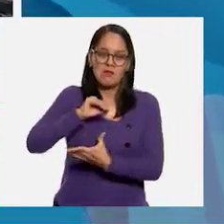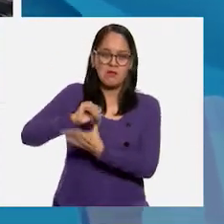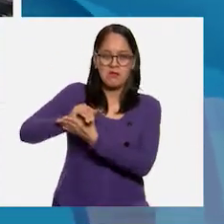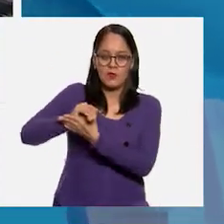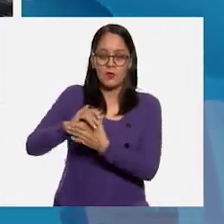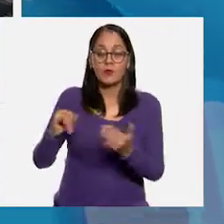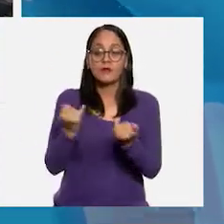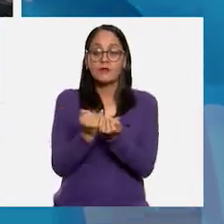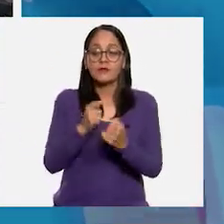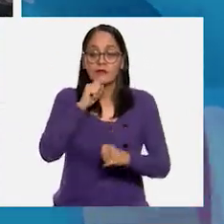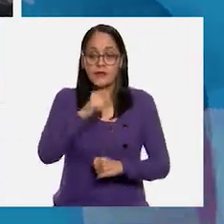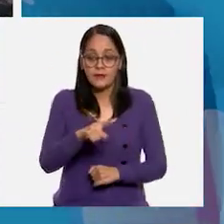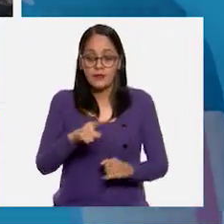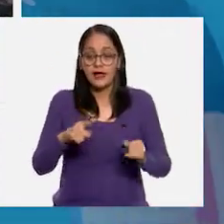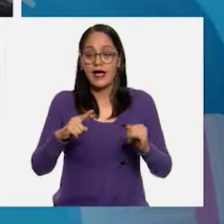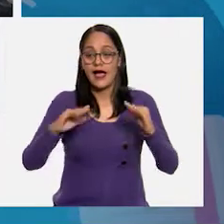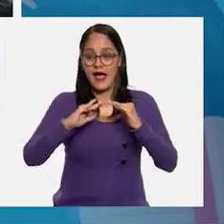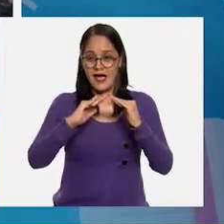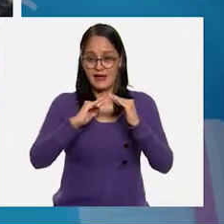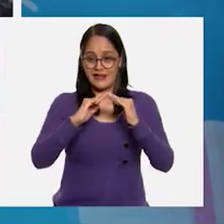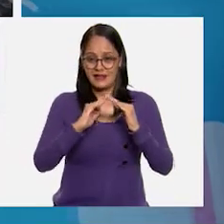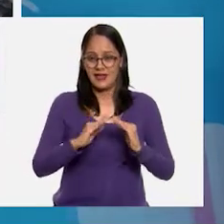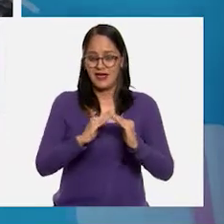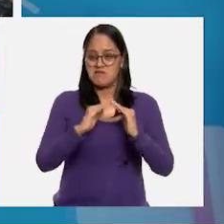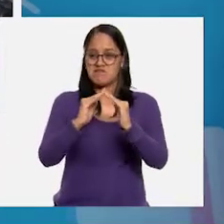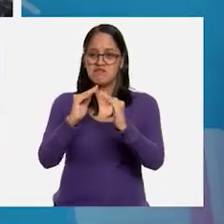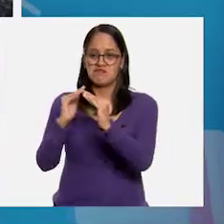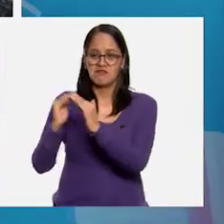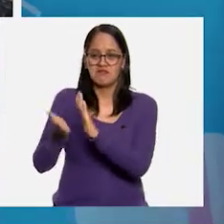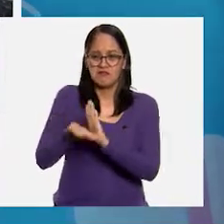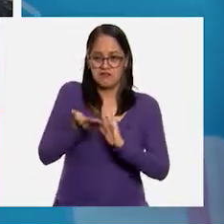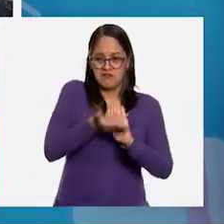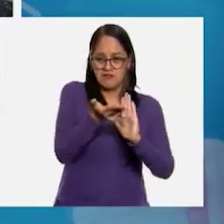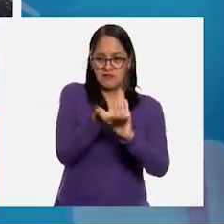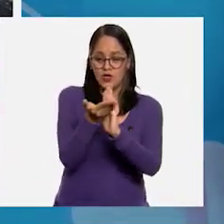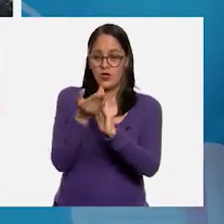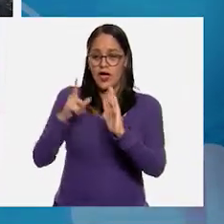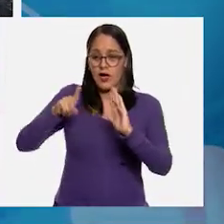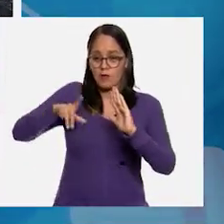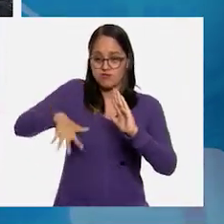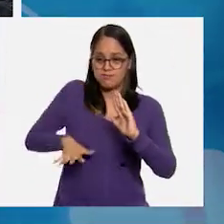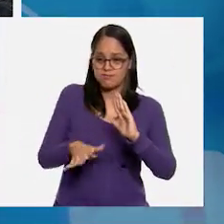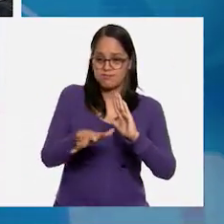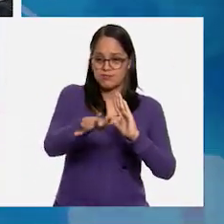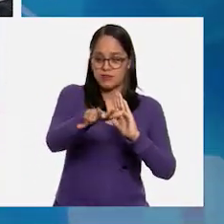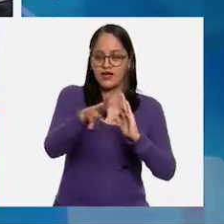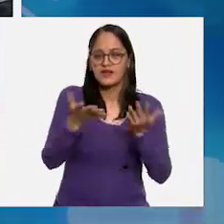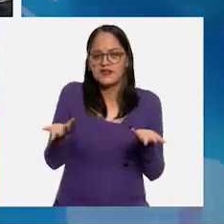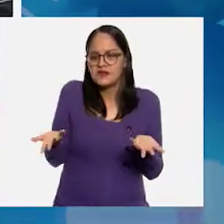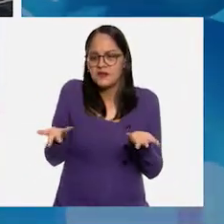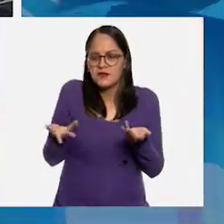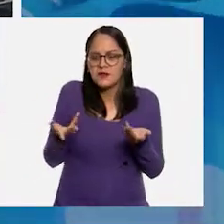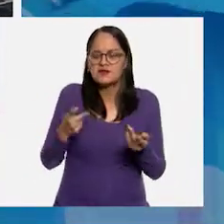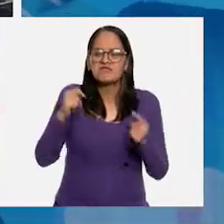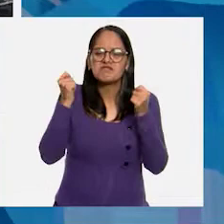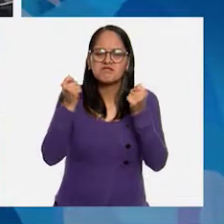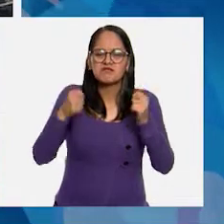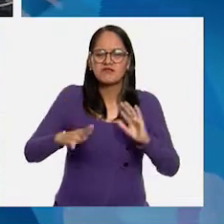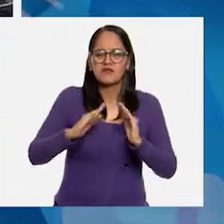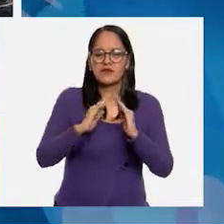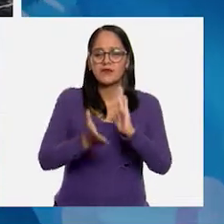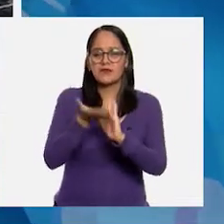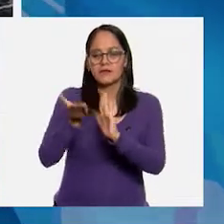de mayor crecida de agua y sin las características adecuadas para estar protegidos, es